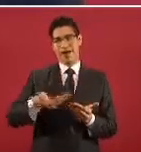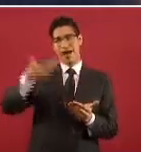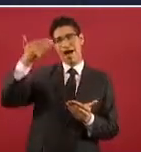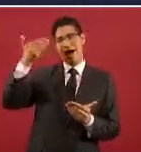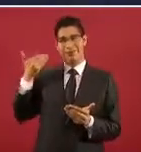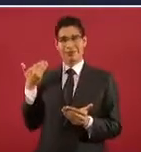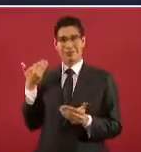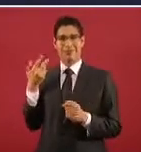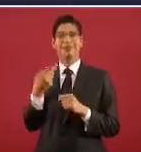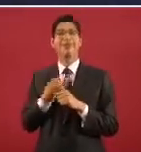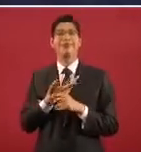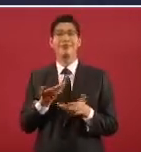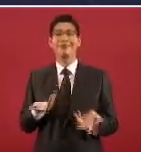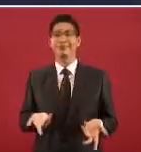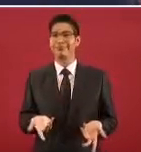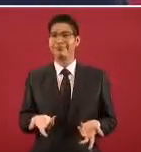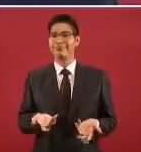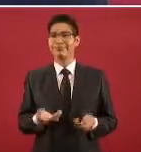que